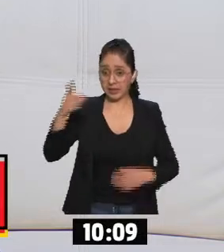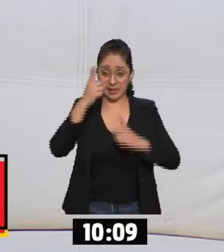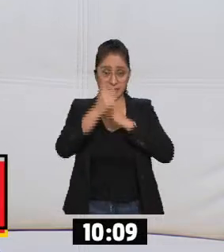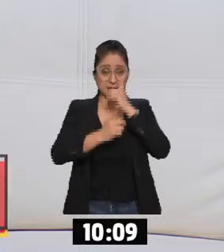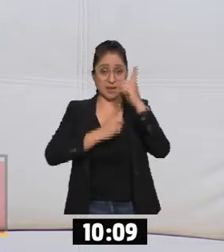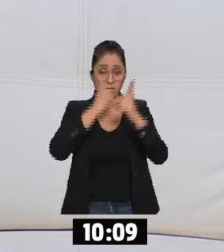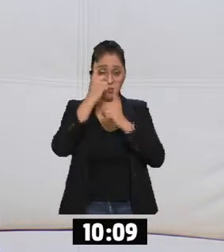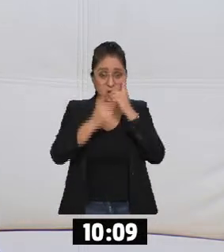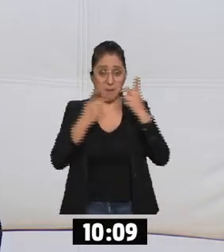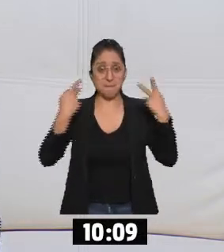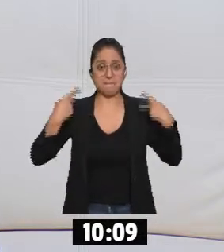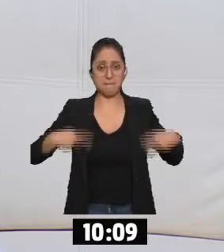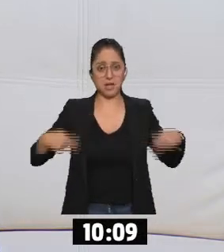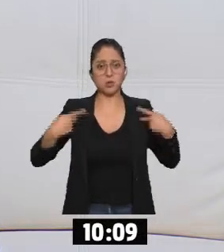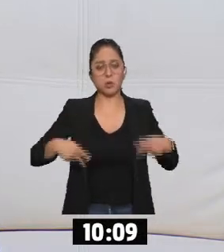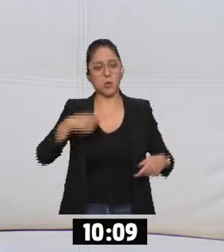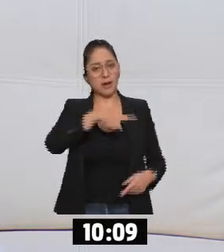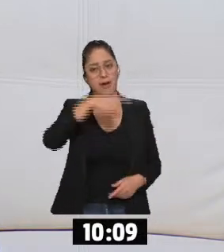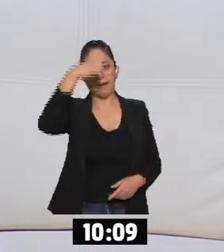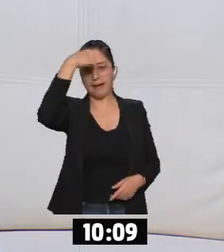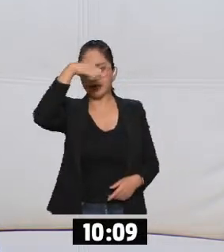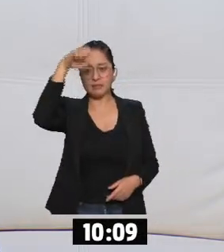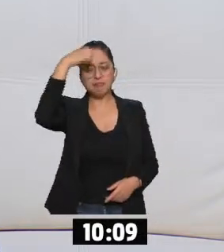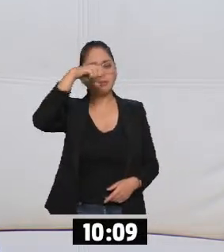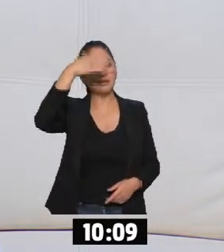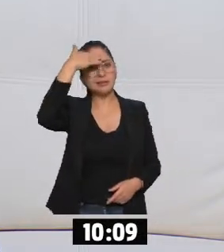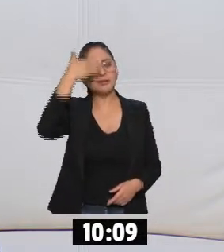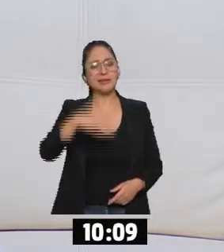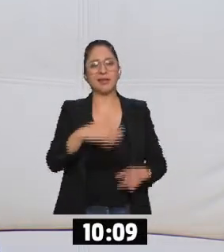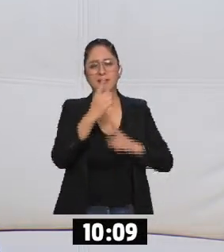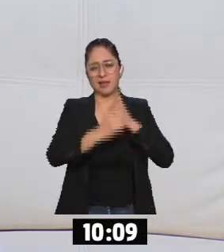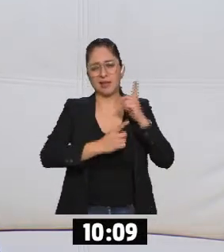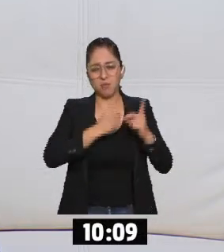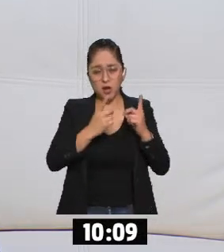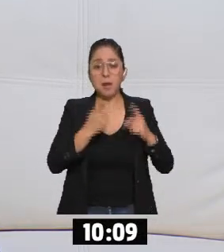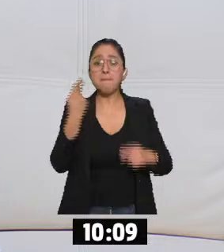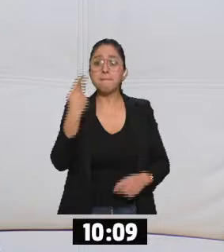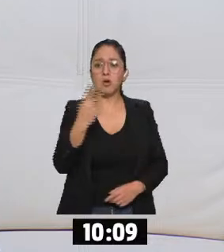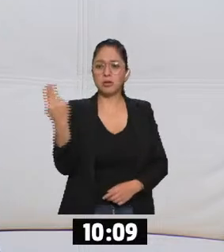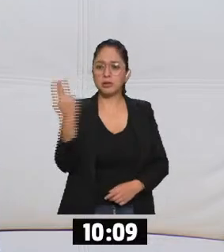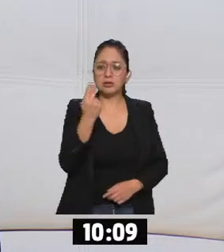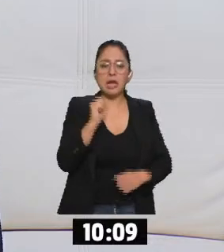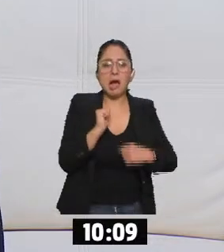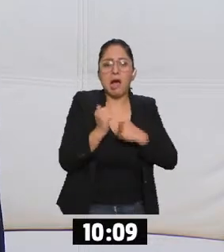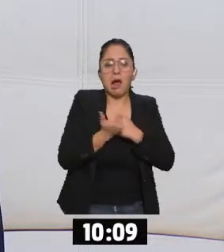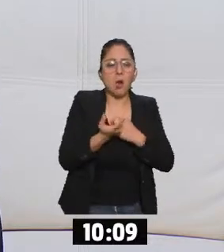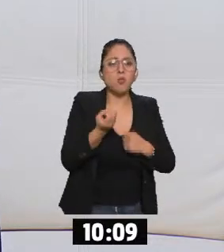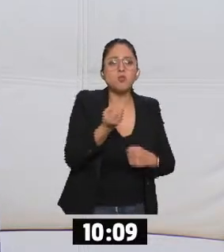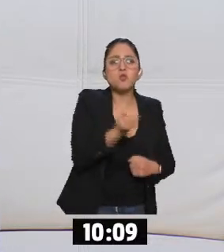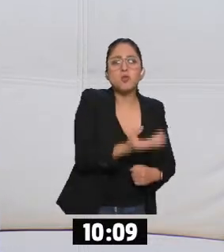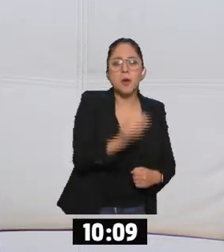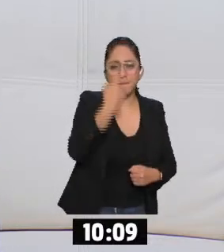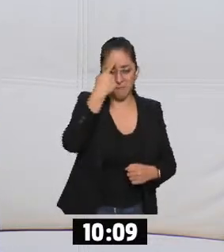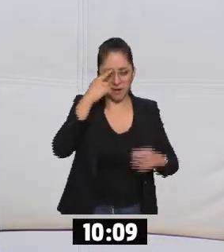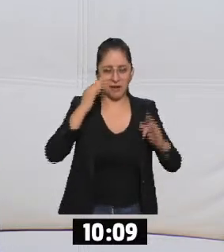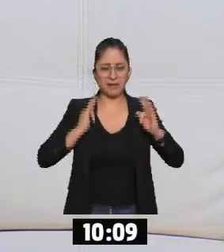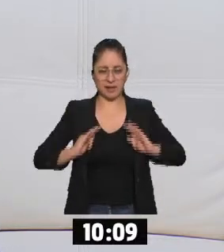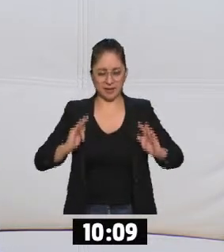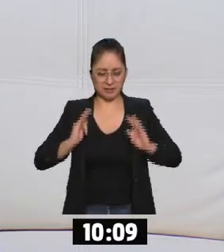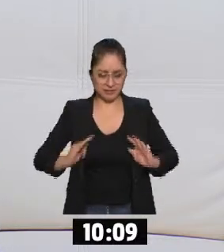son especialistas en deporte. Pero pues no le pueden dar para que se tranquilicen, porque entonces abuela no deportista. Pero es que, a